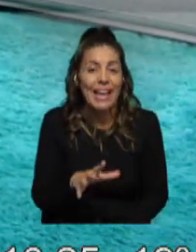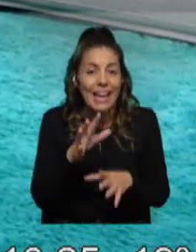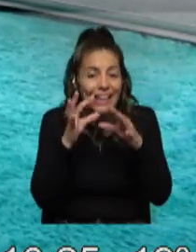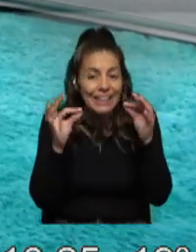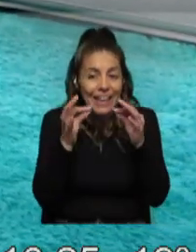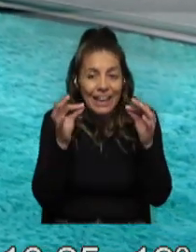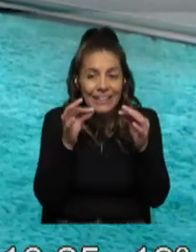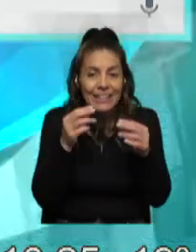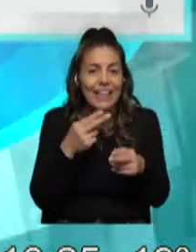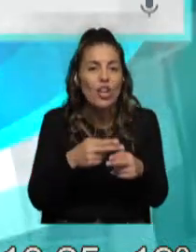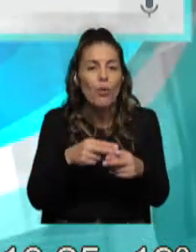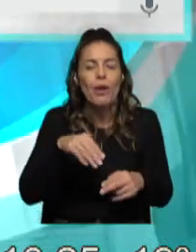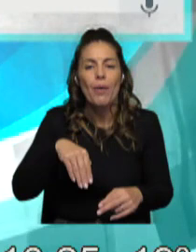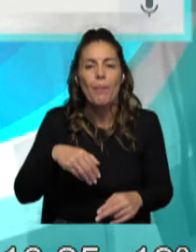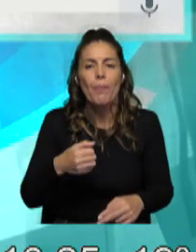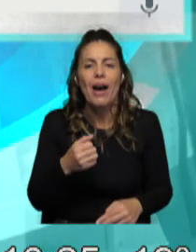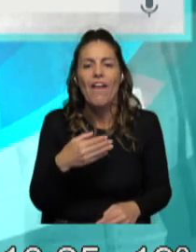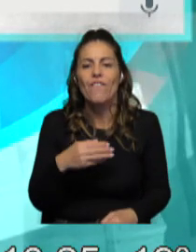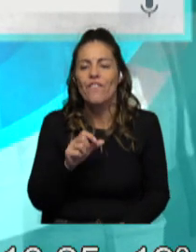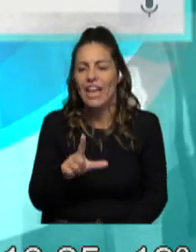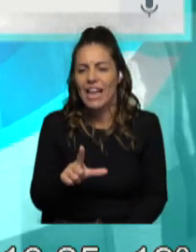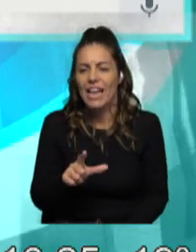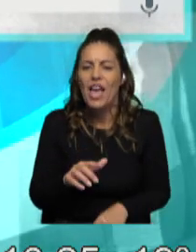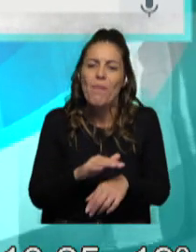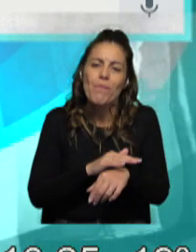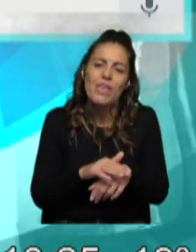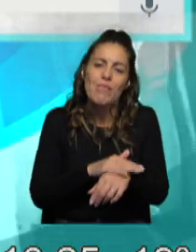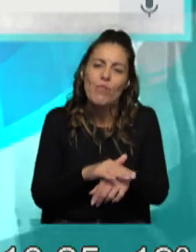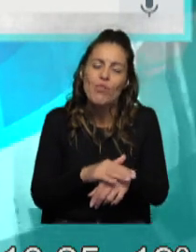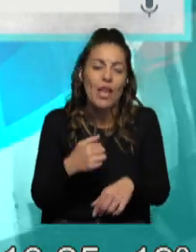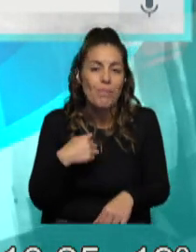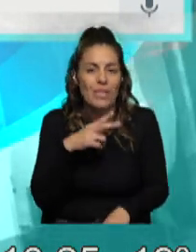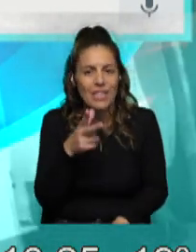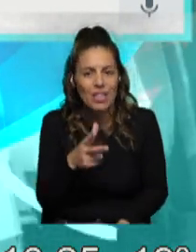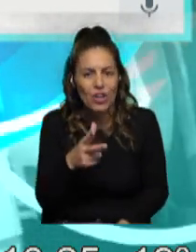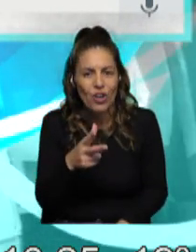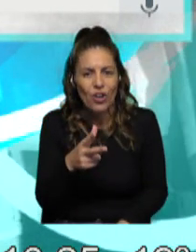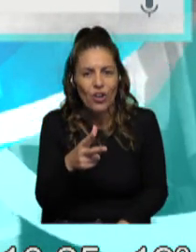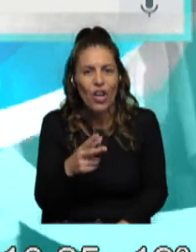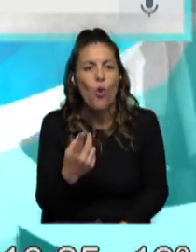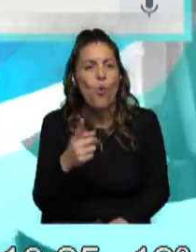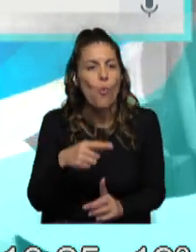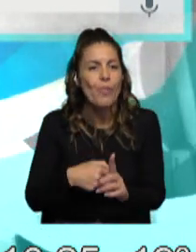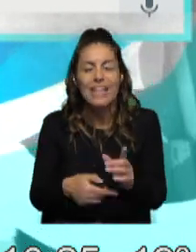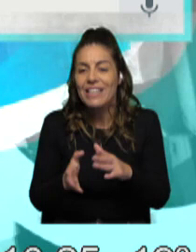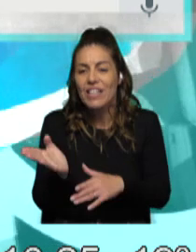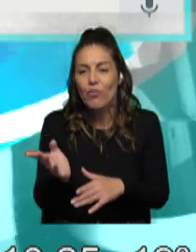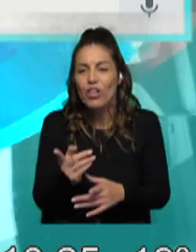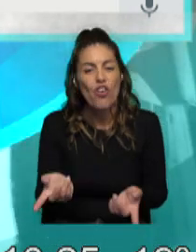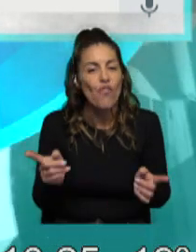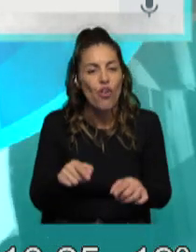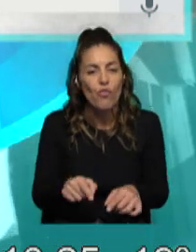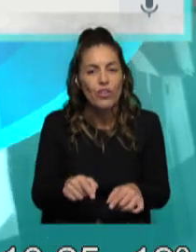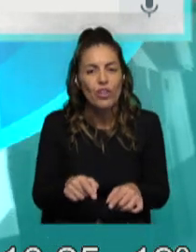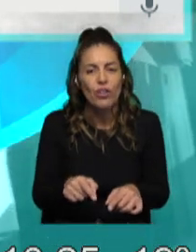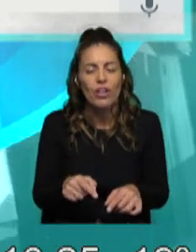llama Mabel y es re mimosa. Es de mi hijo y nuera. Hace un mes que se fue y no ha vuelto. Están